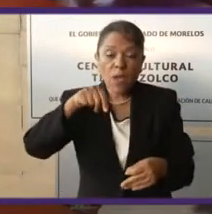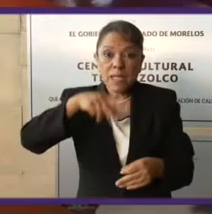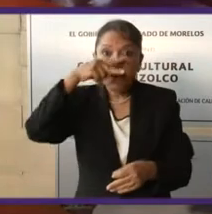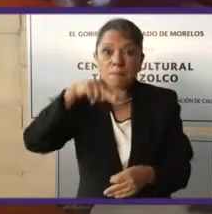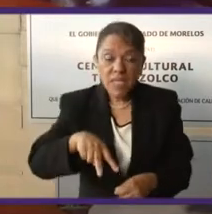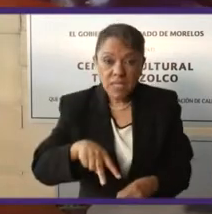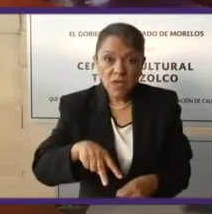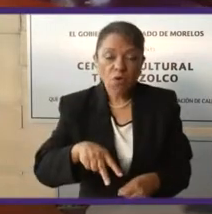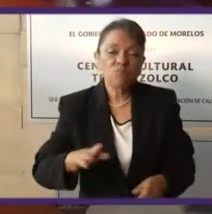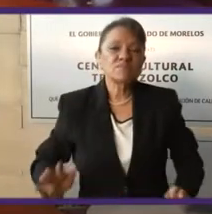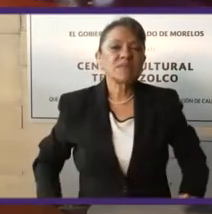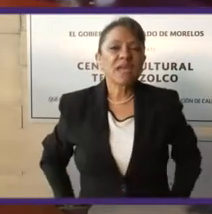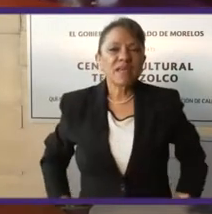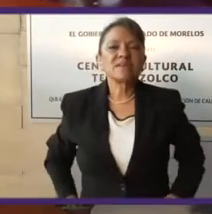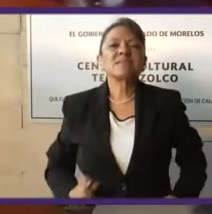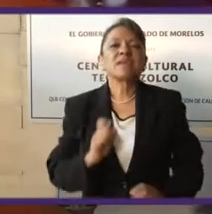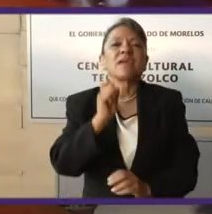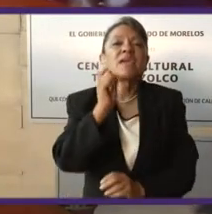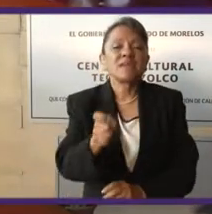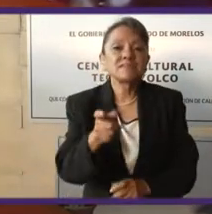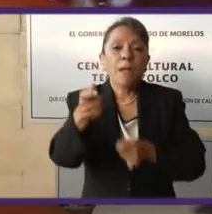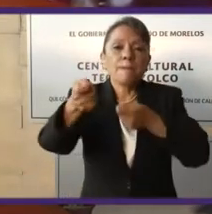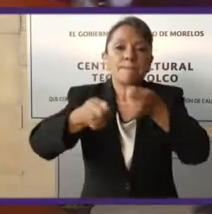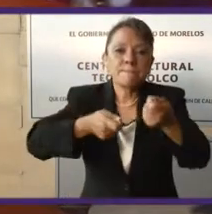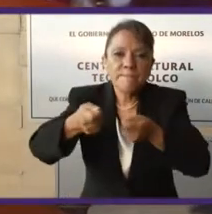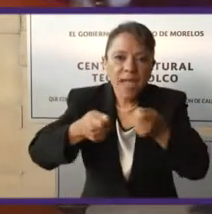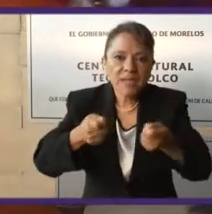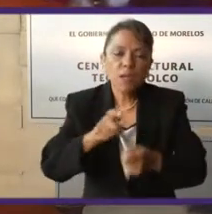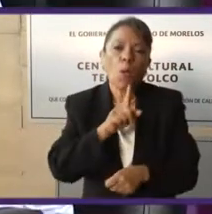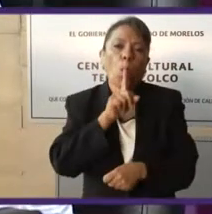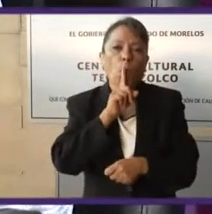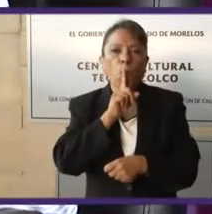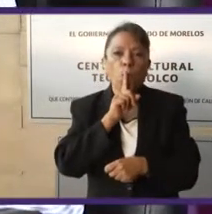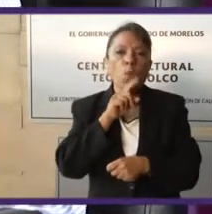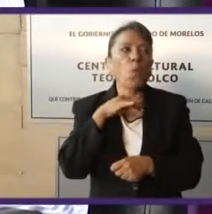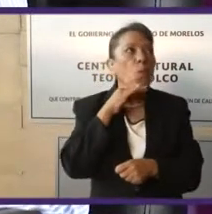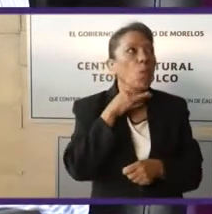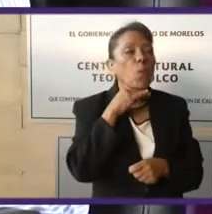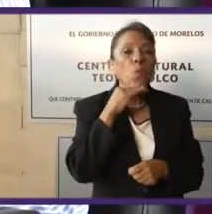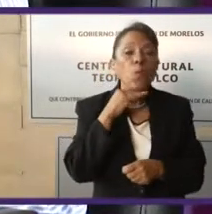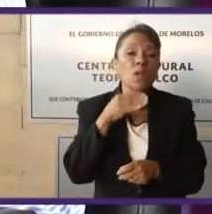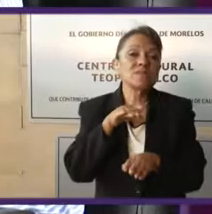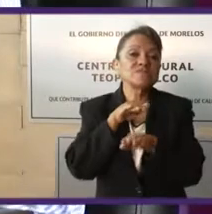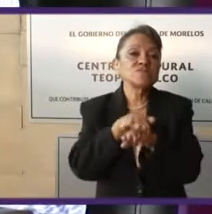como característica el manejo discrecional, abusivo,